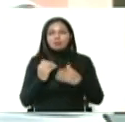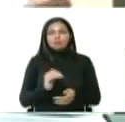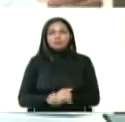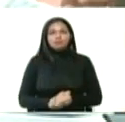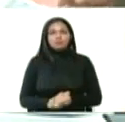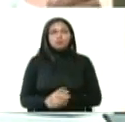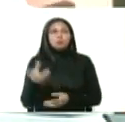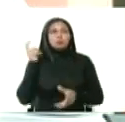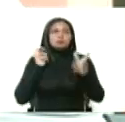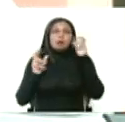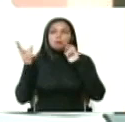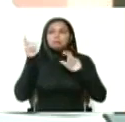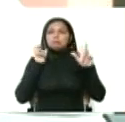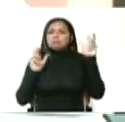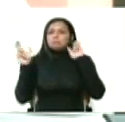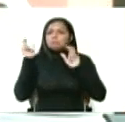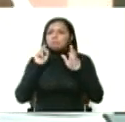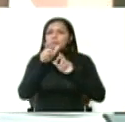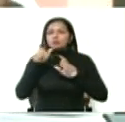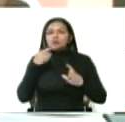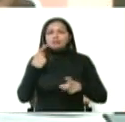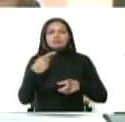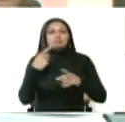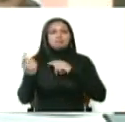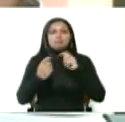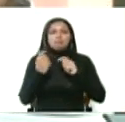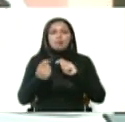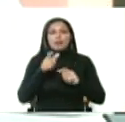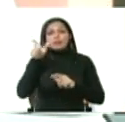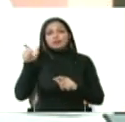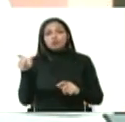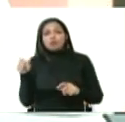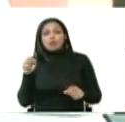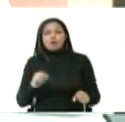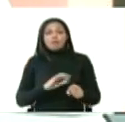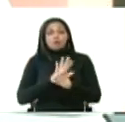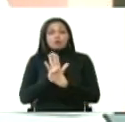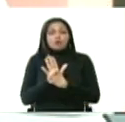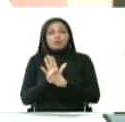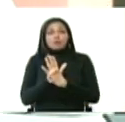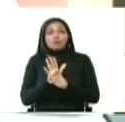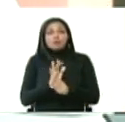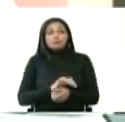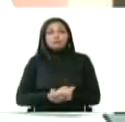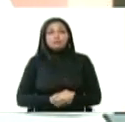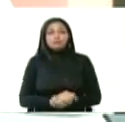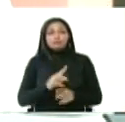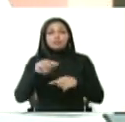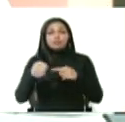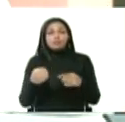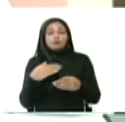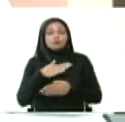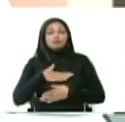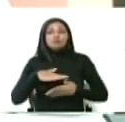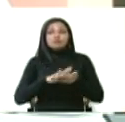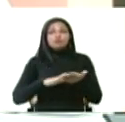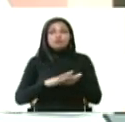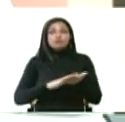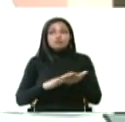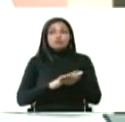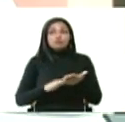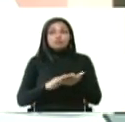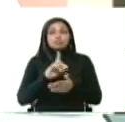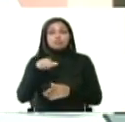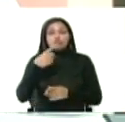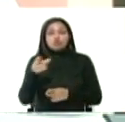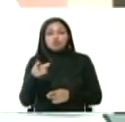1000 opiniones. Si la persona que le da el coronavirus, después de recuperarse, queda inmune, sí o